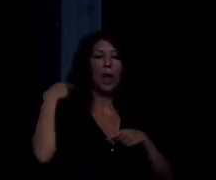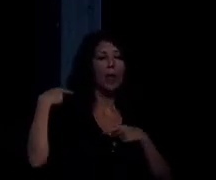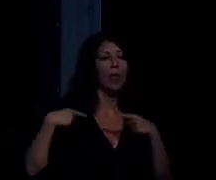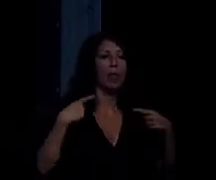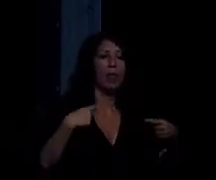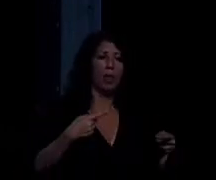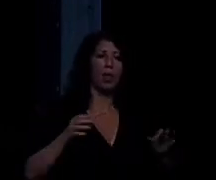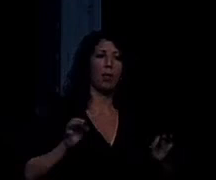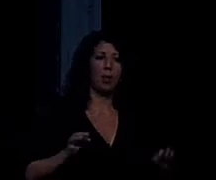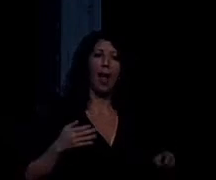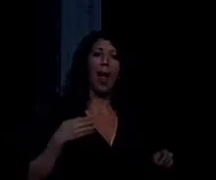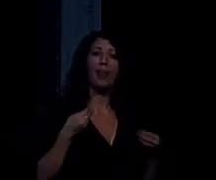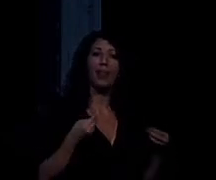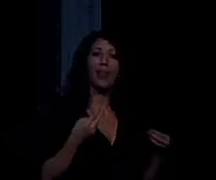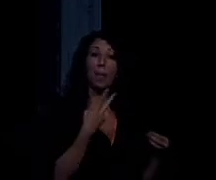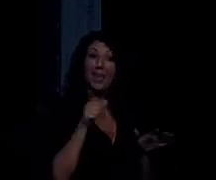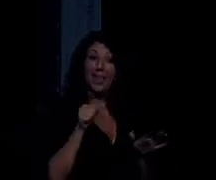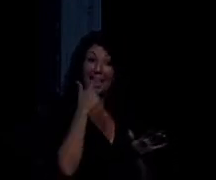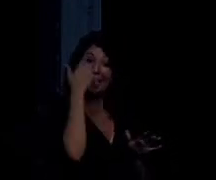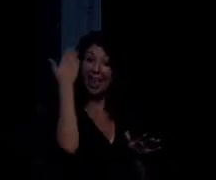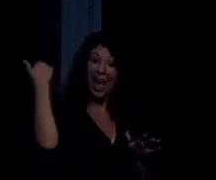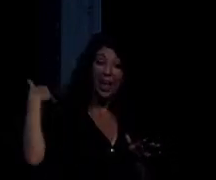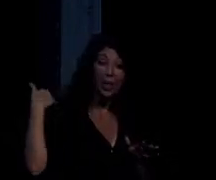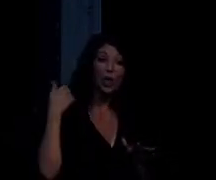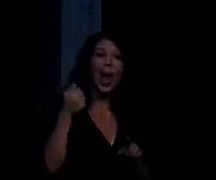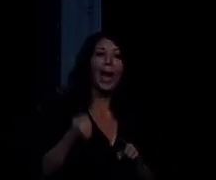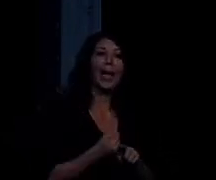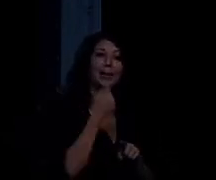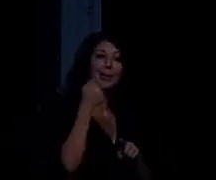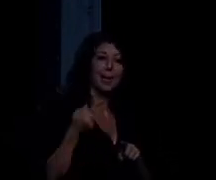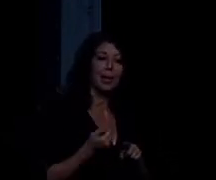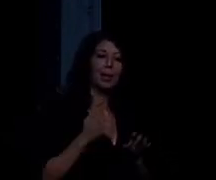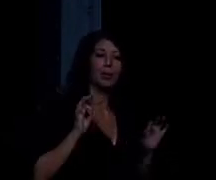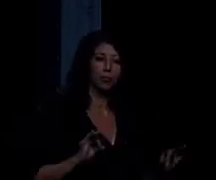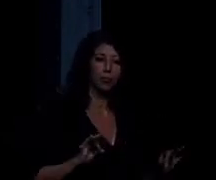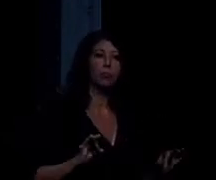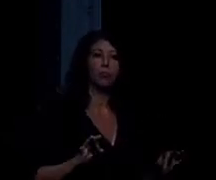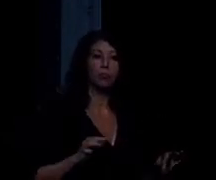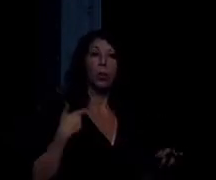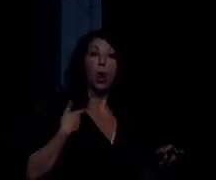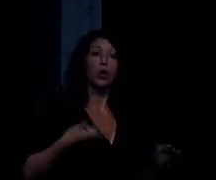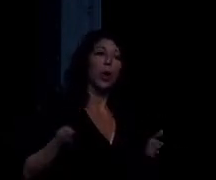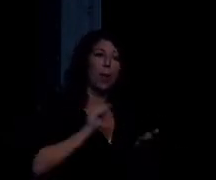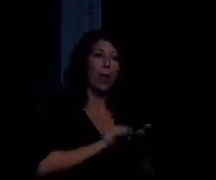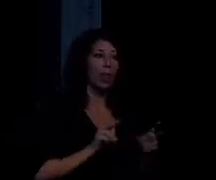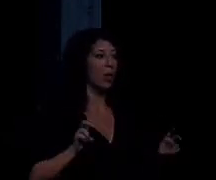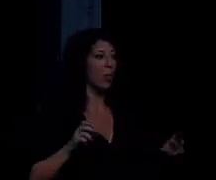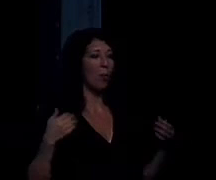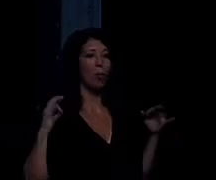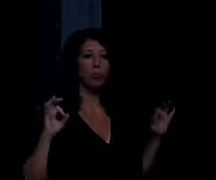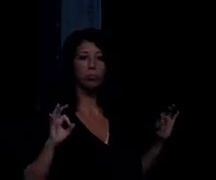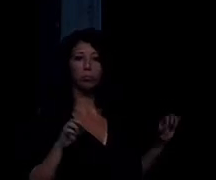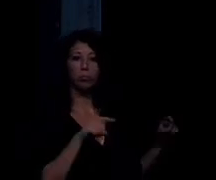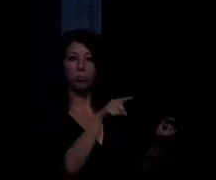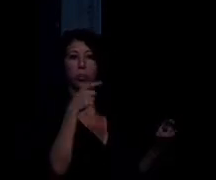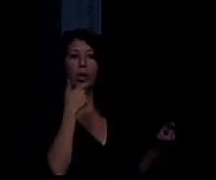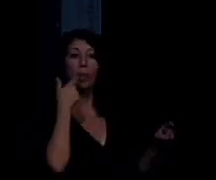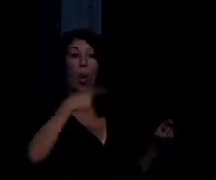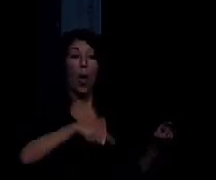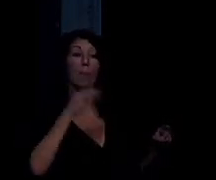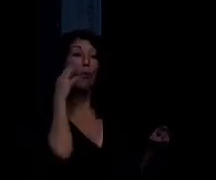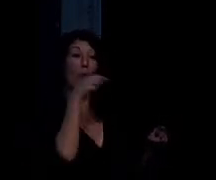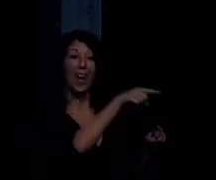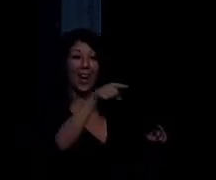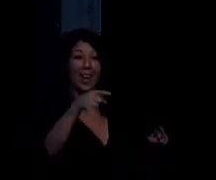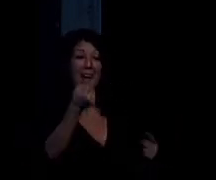constante, ¿no? Hace 26 años del crimen de Alcácer y, sin embargo, está profundamente actualizado, hasta tal punto que hay mujeres que, cuando ocurrió el